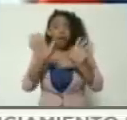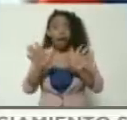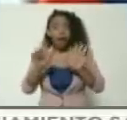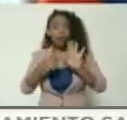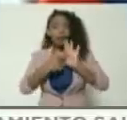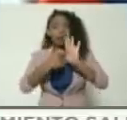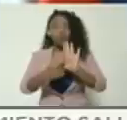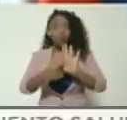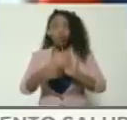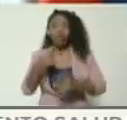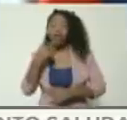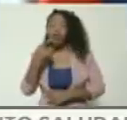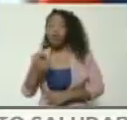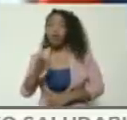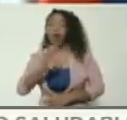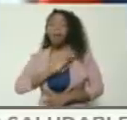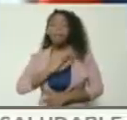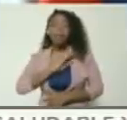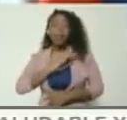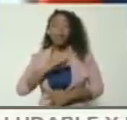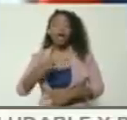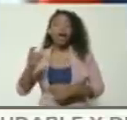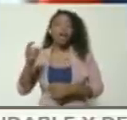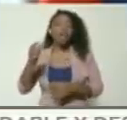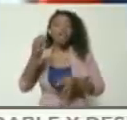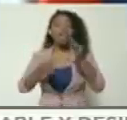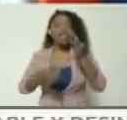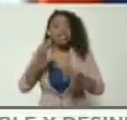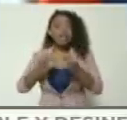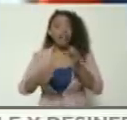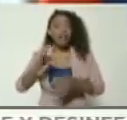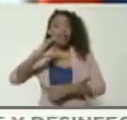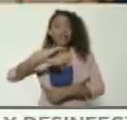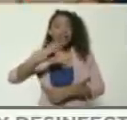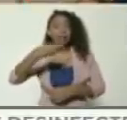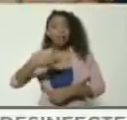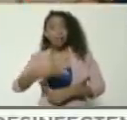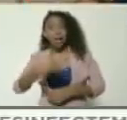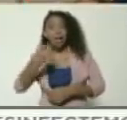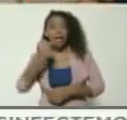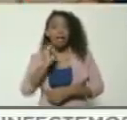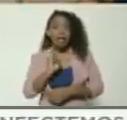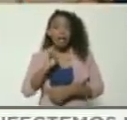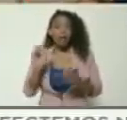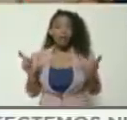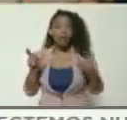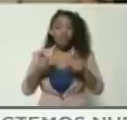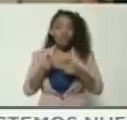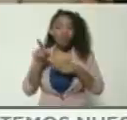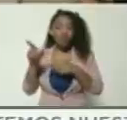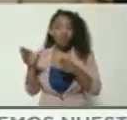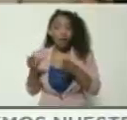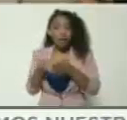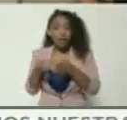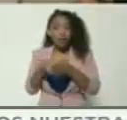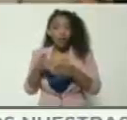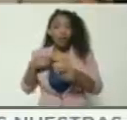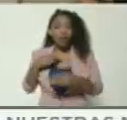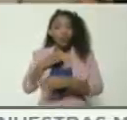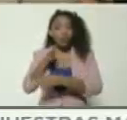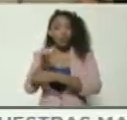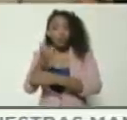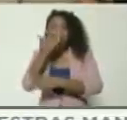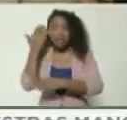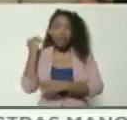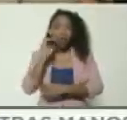se lo dijimos a la propia fiscal de la CPI cuando nos reunimos con ella y su equipo el pasado 4